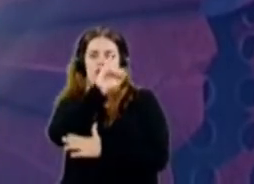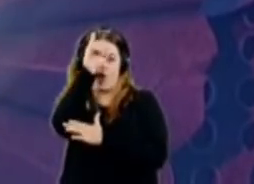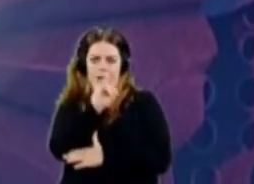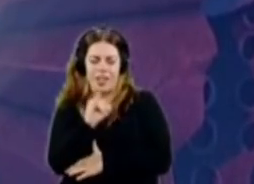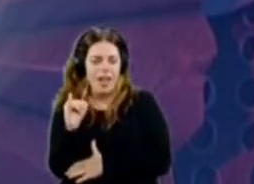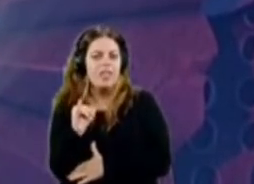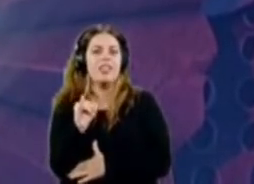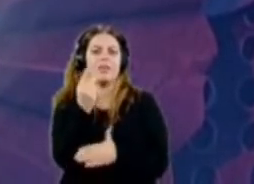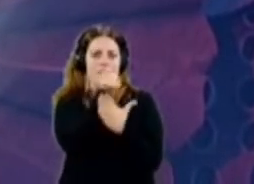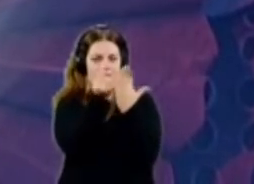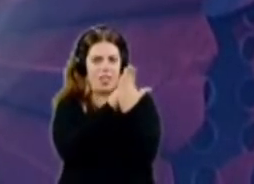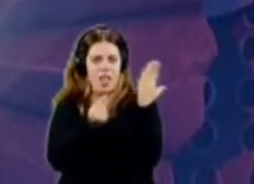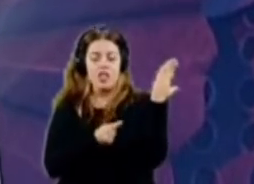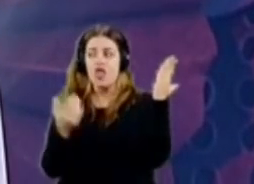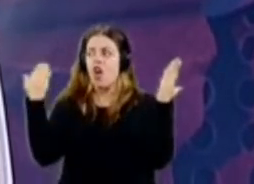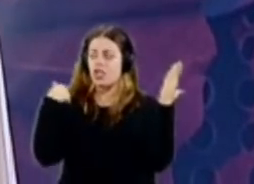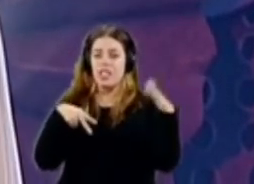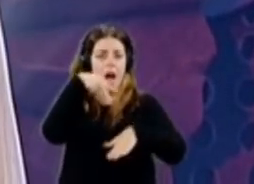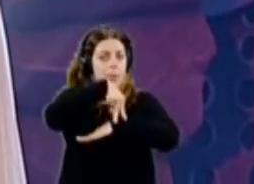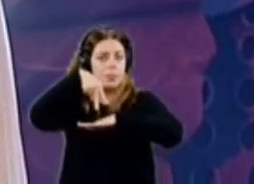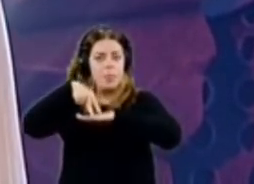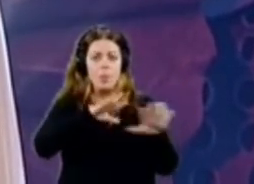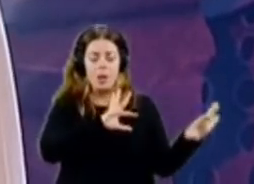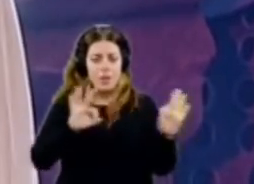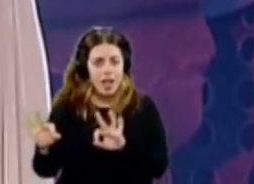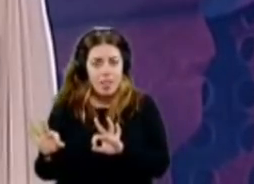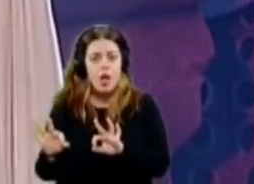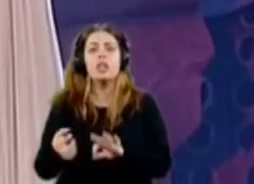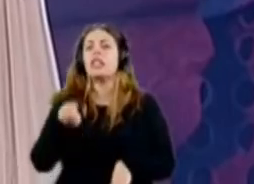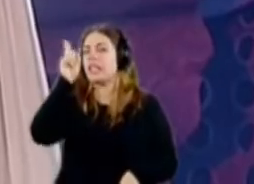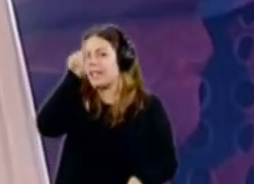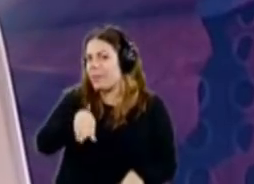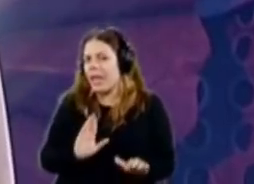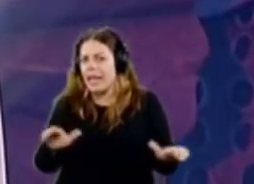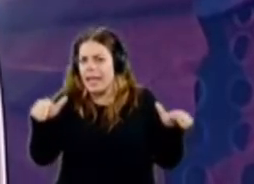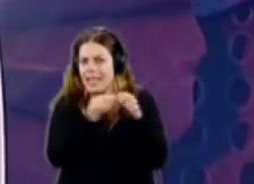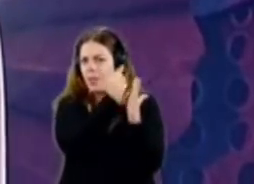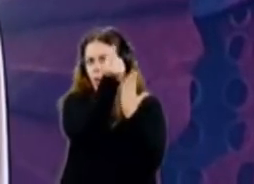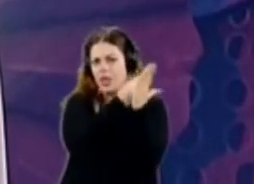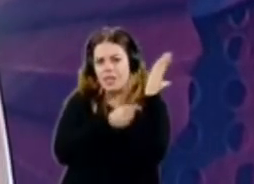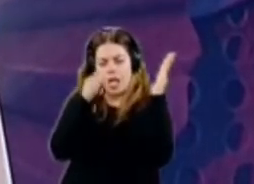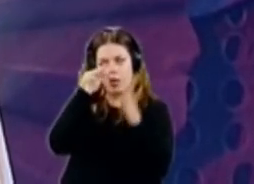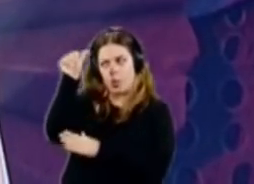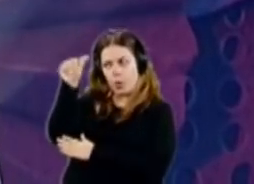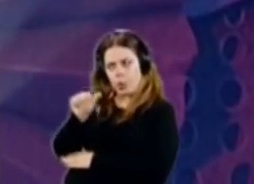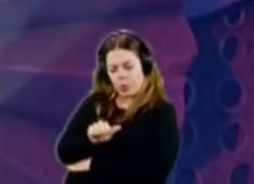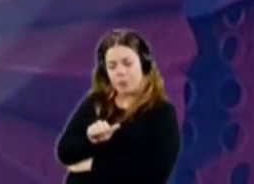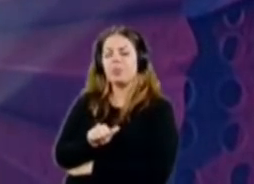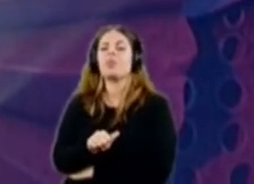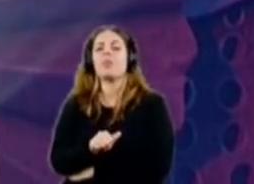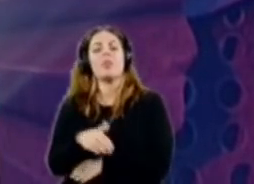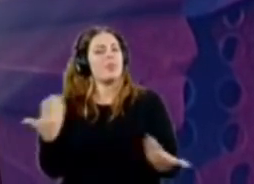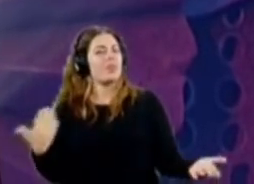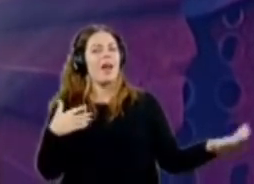ya preparados en el escenario. ¿Listos? Y también el equipo que los mira desde cerca, como les decíamos antes.